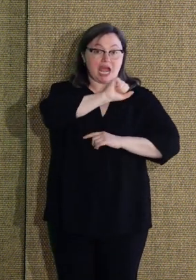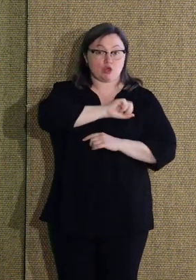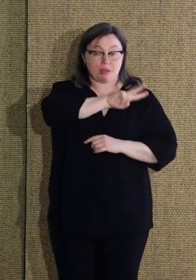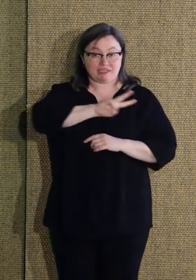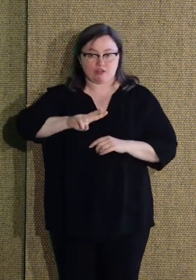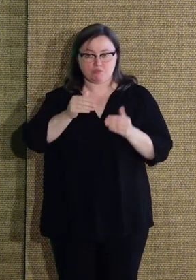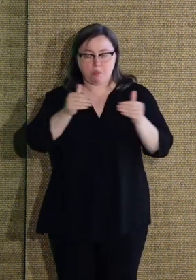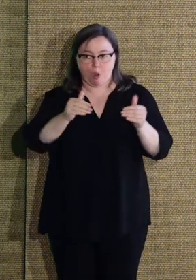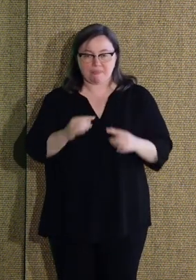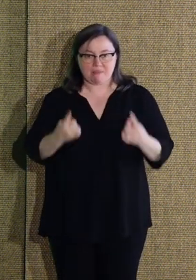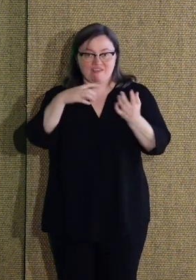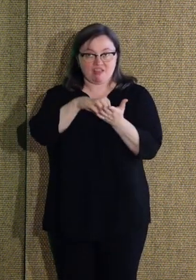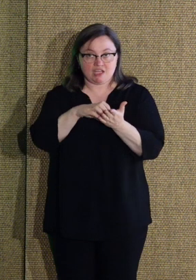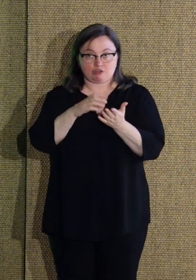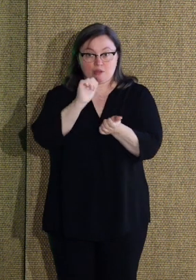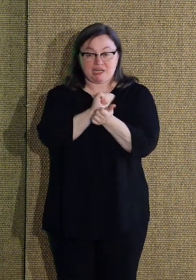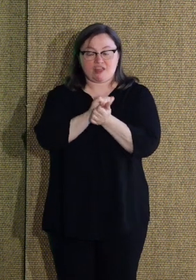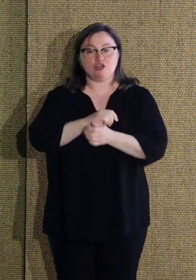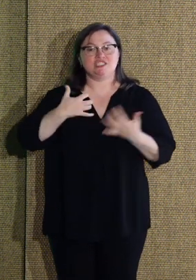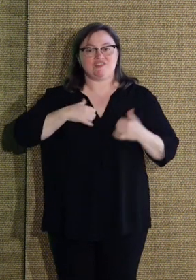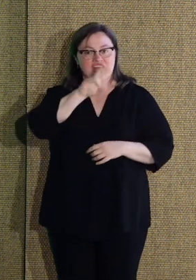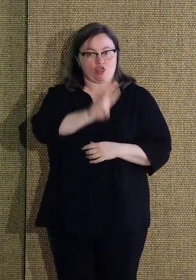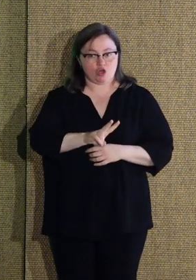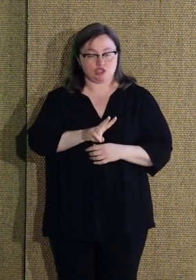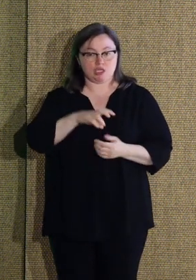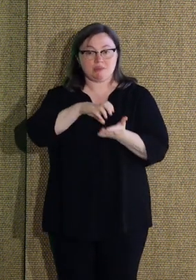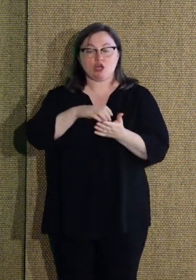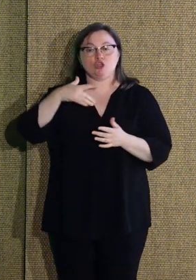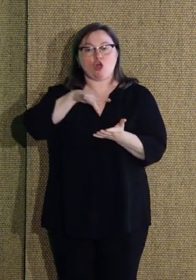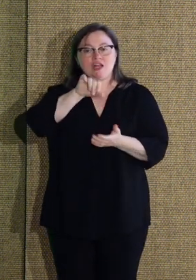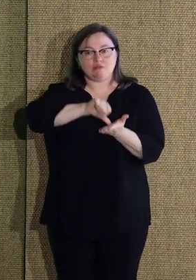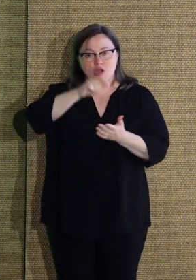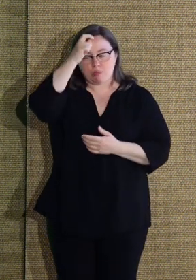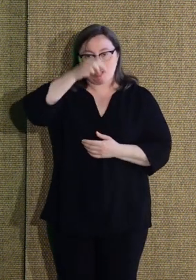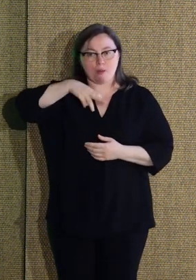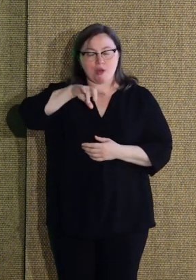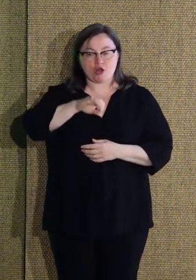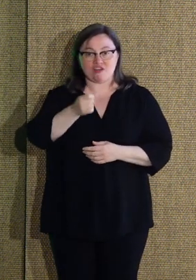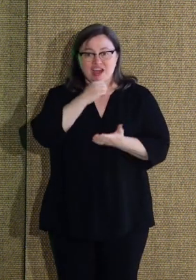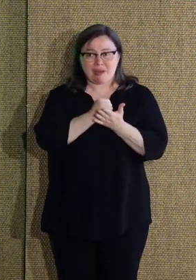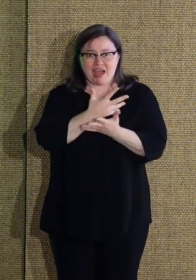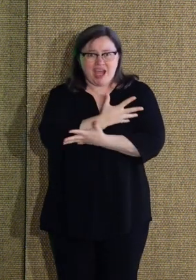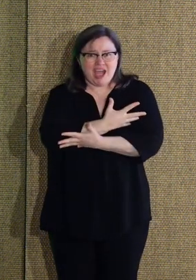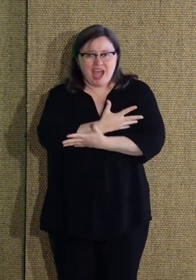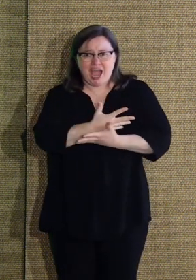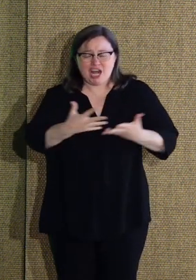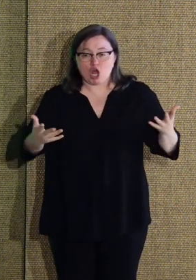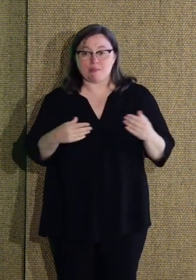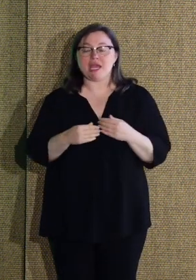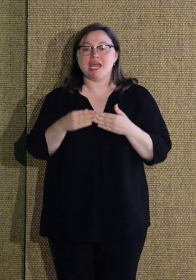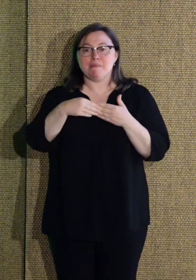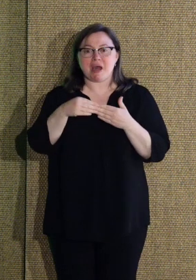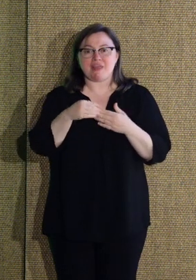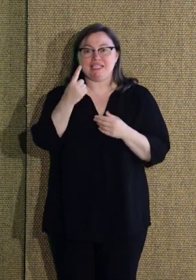entré por primera vez en el Centro Penitenciario Sevilla II, que es la prisión de Morón, me encontré con una farmacia enorme, con casi